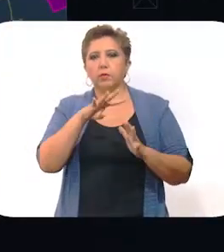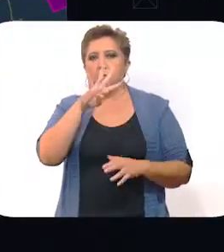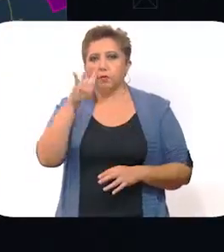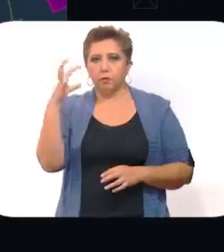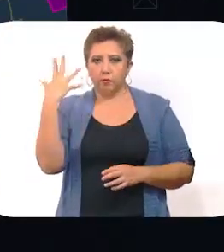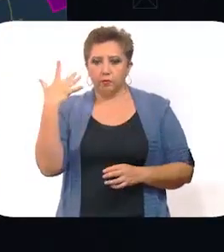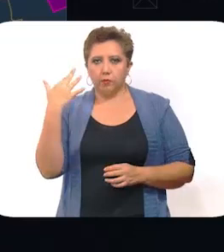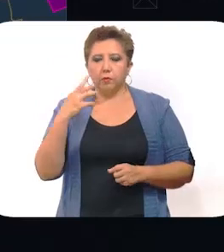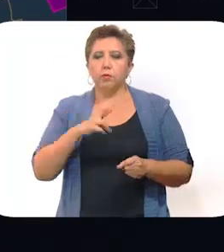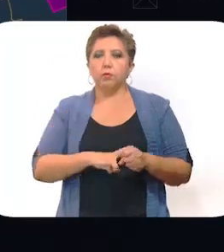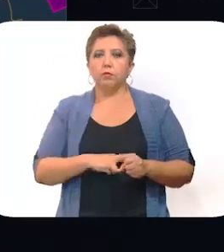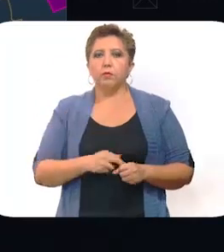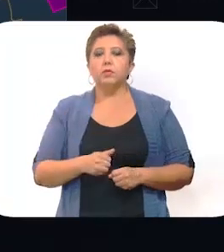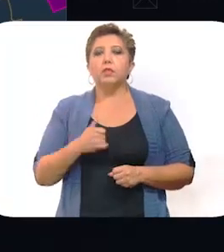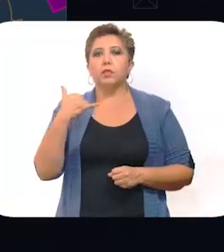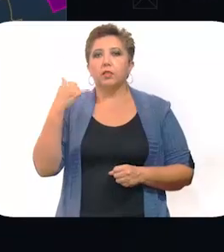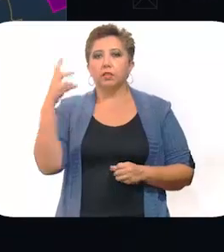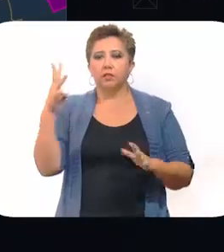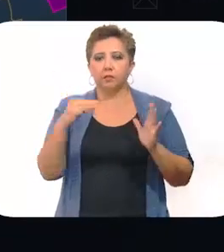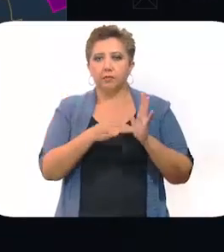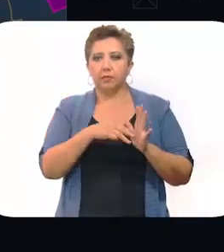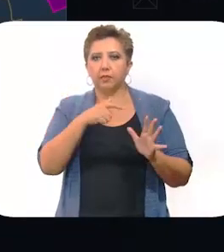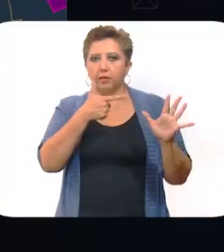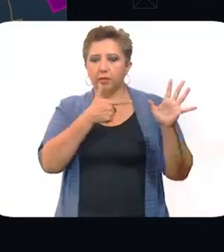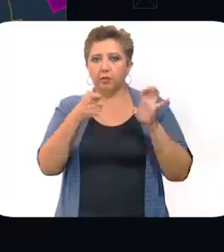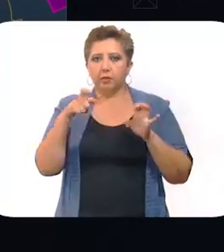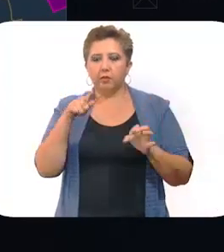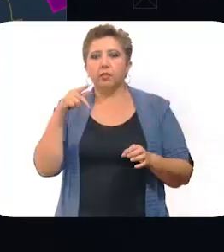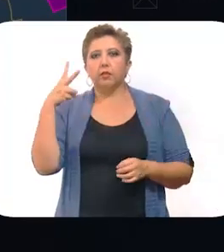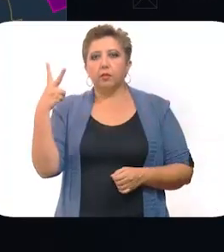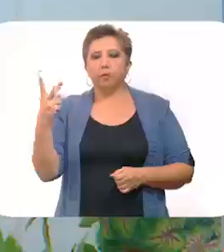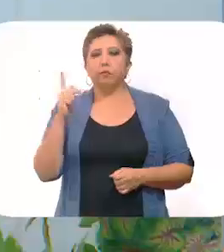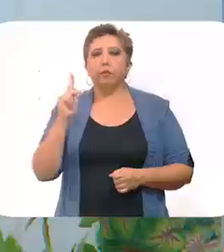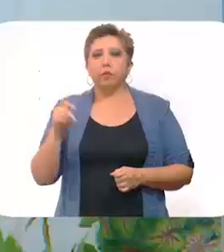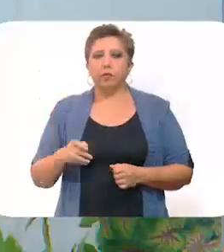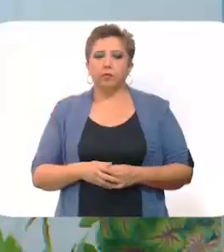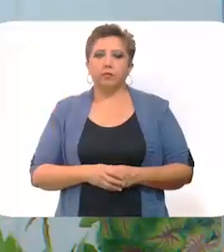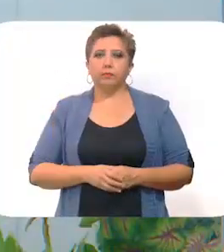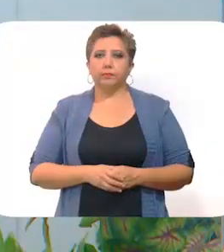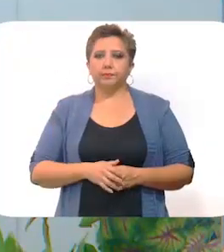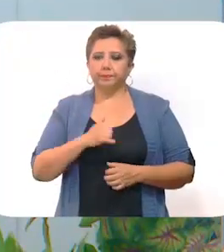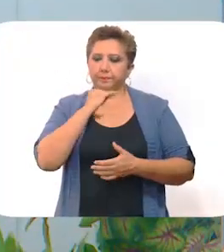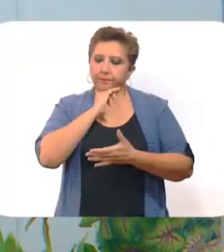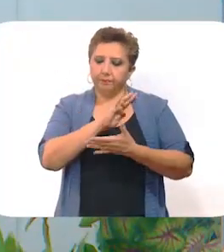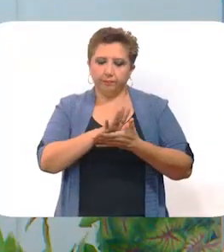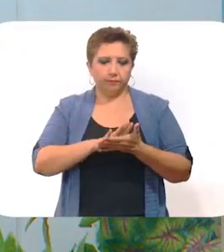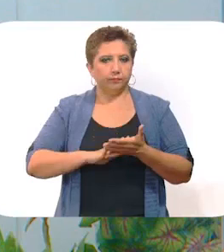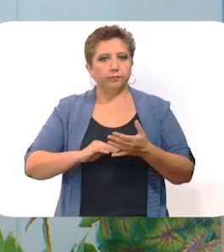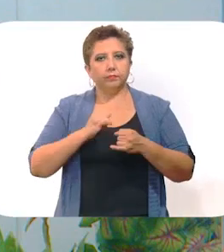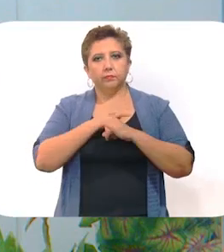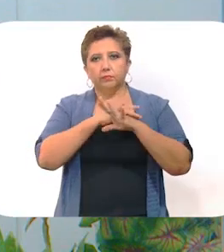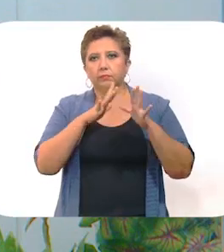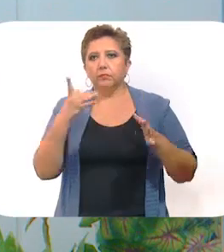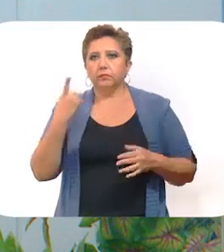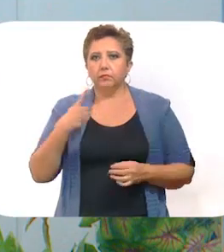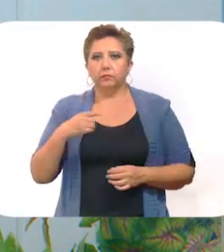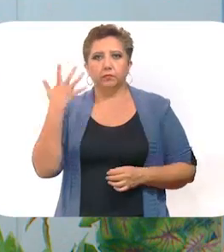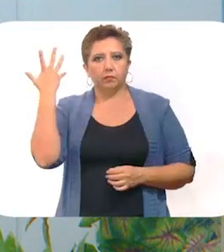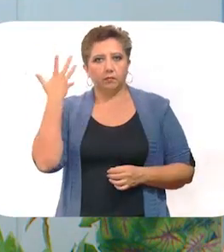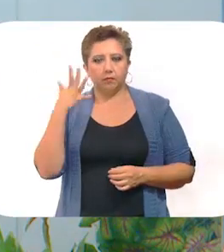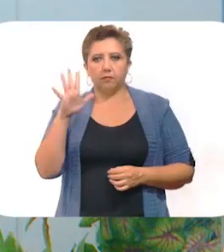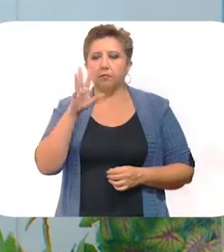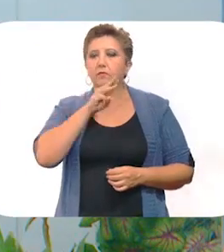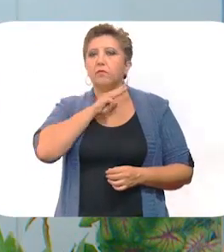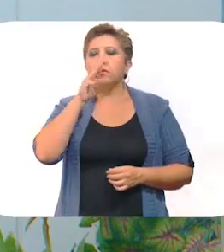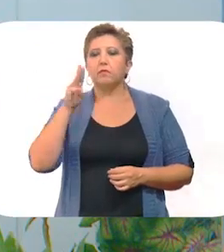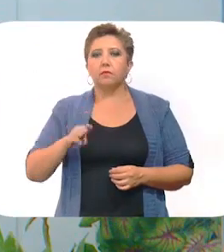2,450 en la zona sur y 3,772 en la zona poniente. Lamentablemente, en este parte médico informamos de 10 fallecimientos.